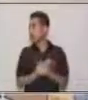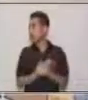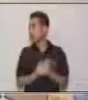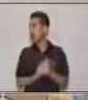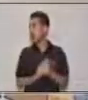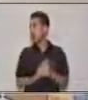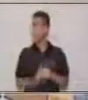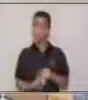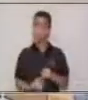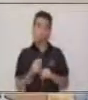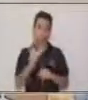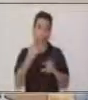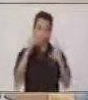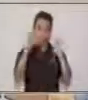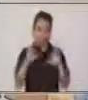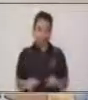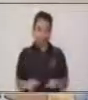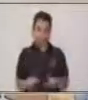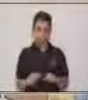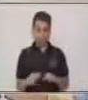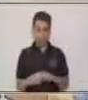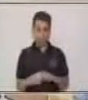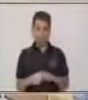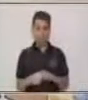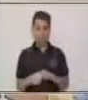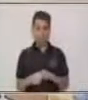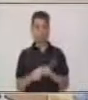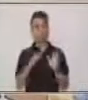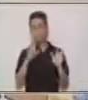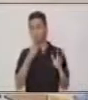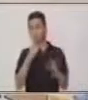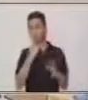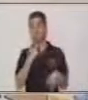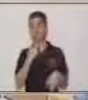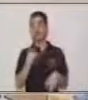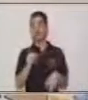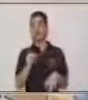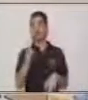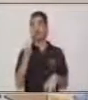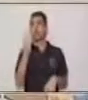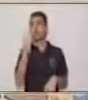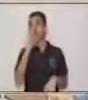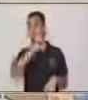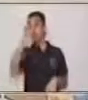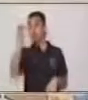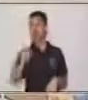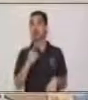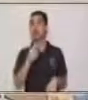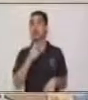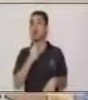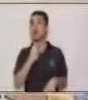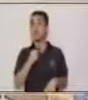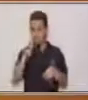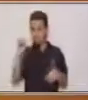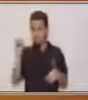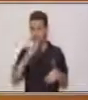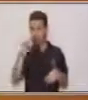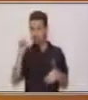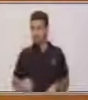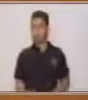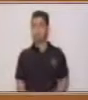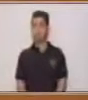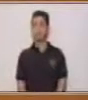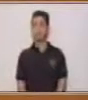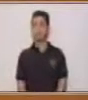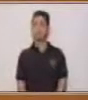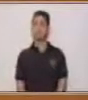cuántas personas, perdón, qué porcentaje de personas les gusta el helado de chocolate? Diciendo